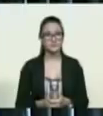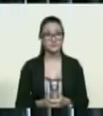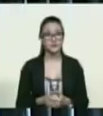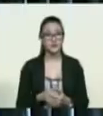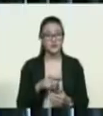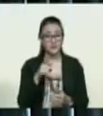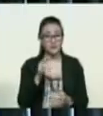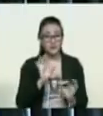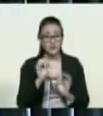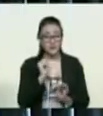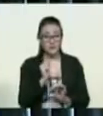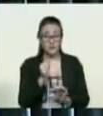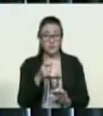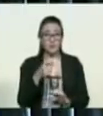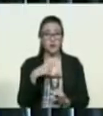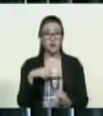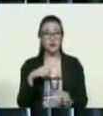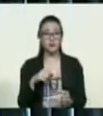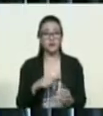atentado no estamos involucrados, en ese.